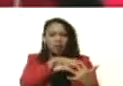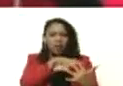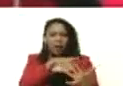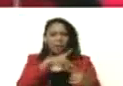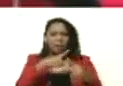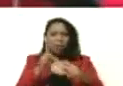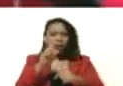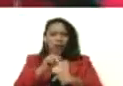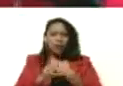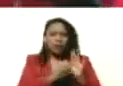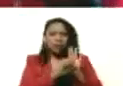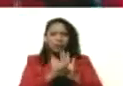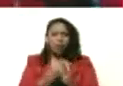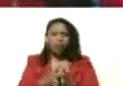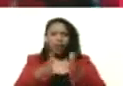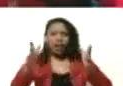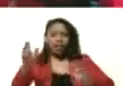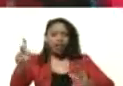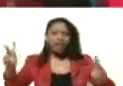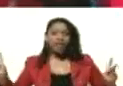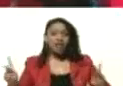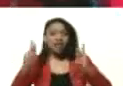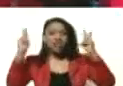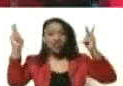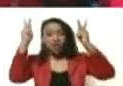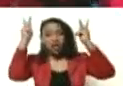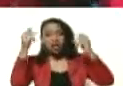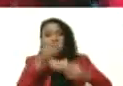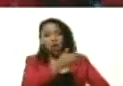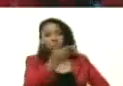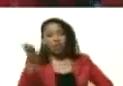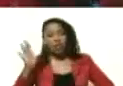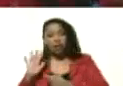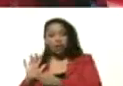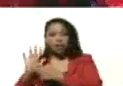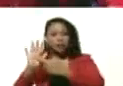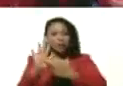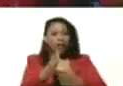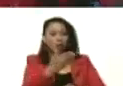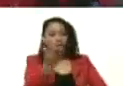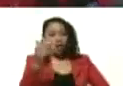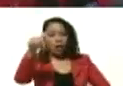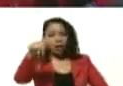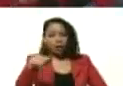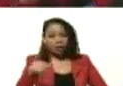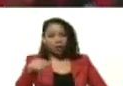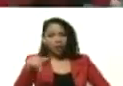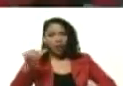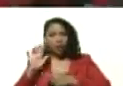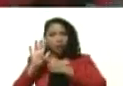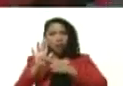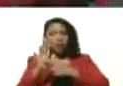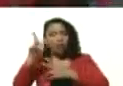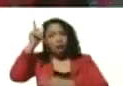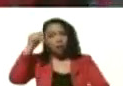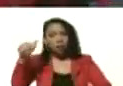símbolo de grandes victorias. Y en ustedes, representadas aquí, o a ustedes representando a este